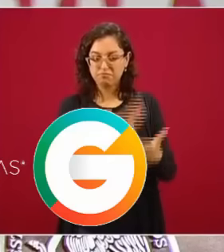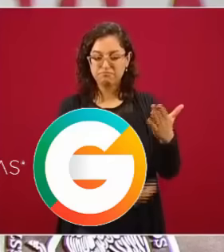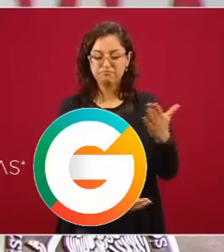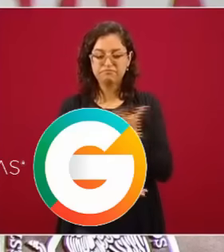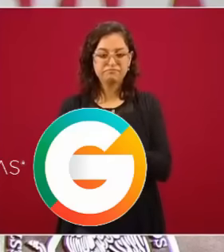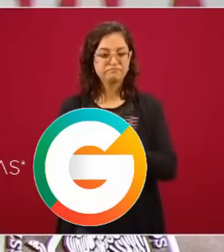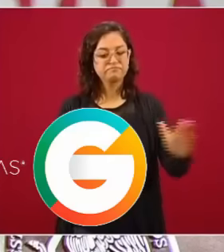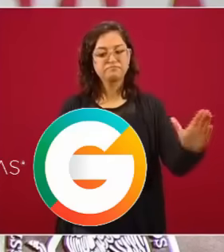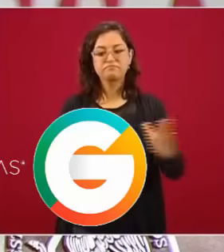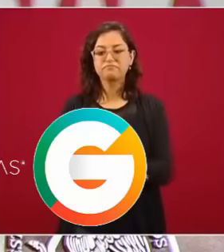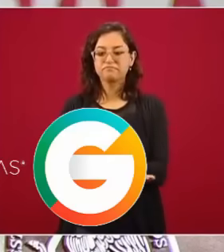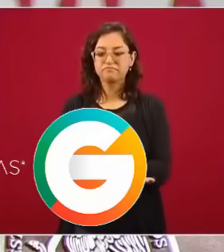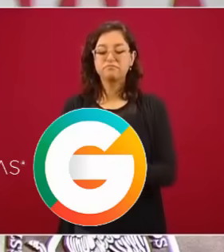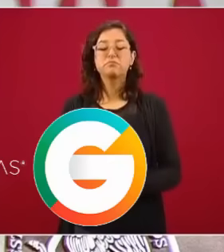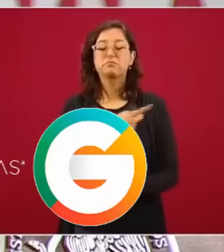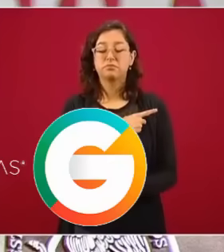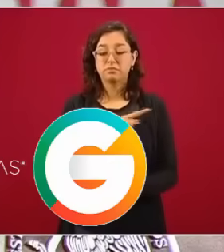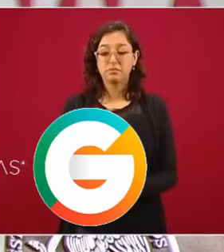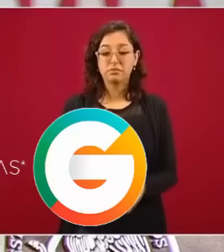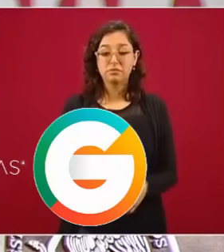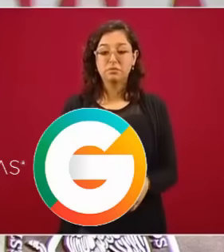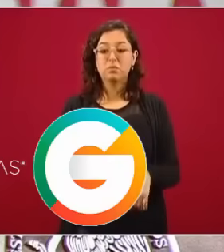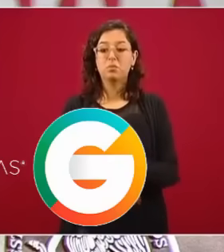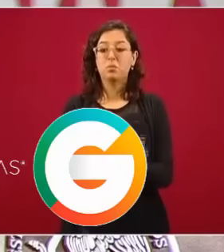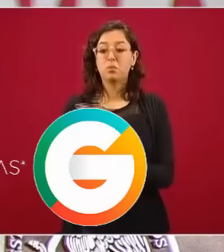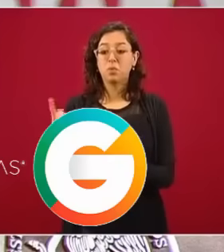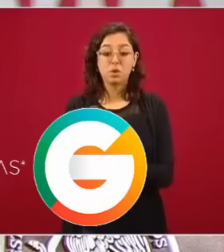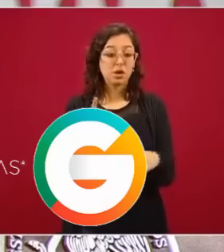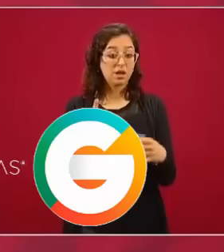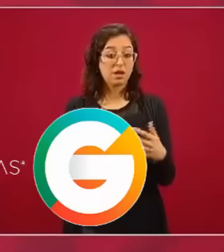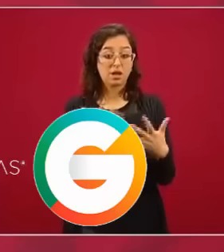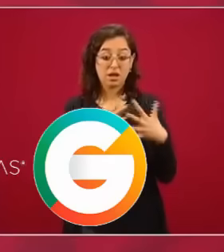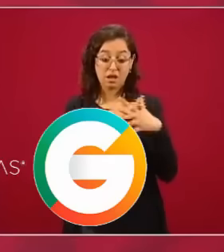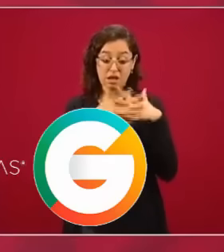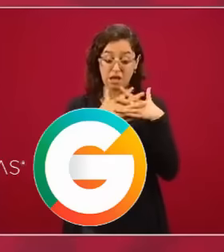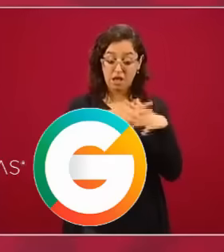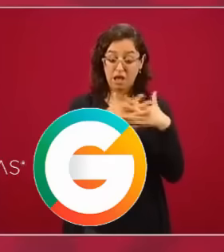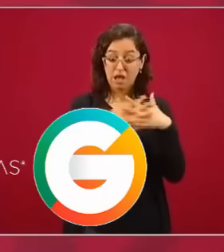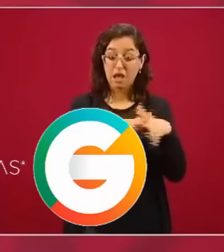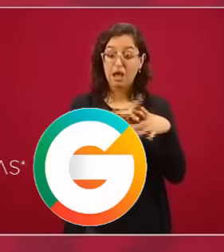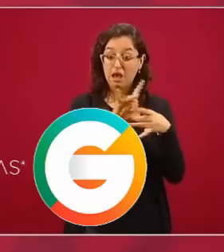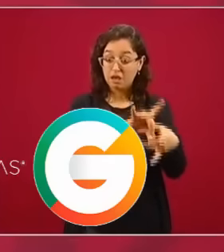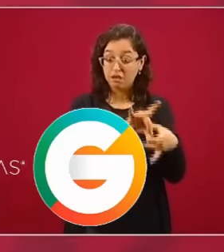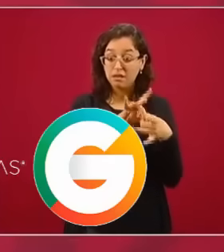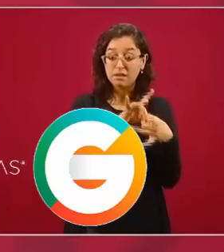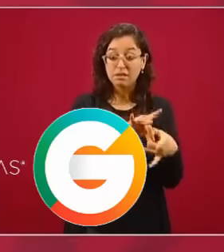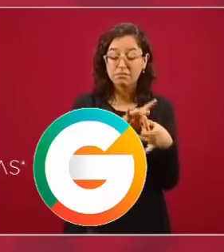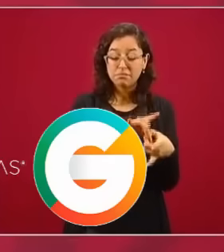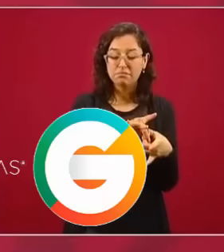Si se mezcla la delincuencia con la autoridad, ya no hay